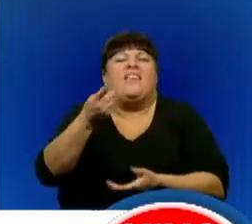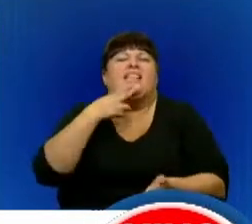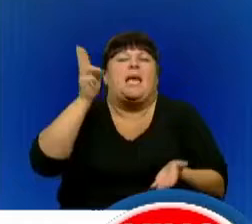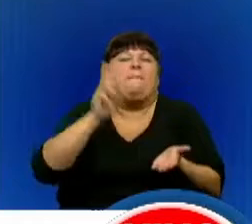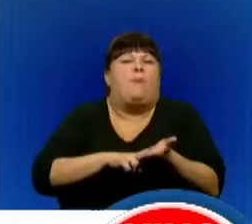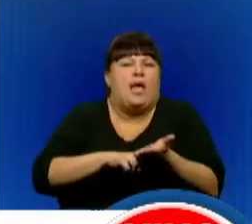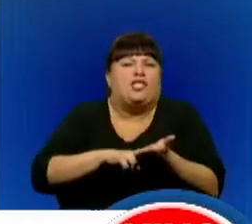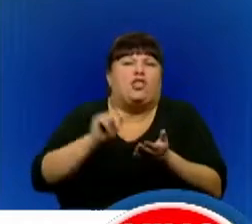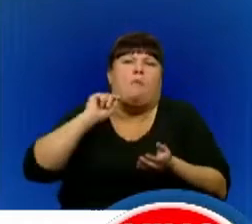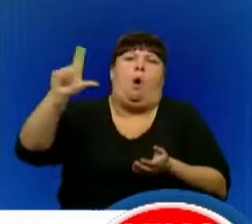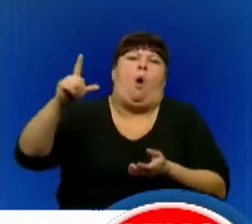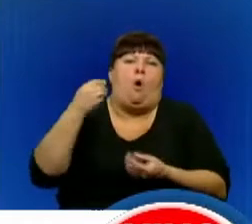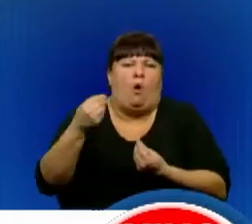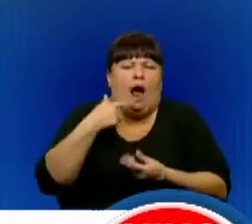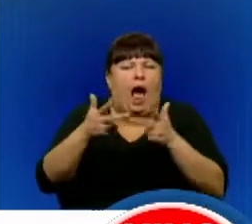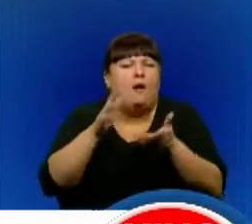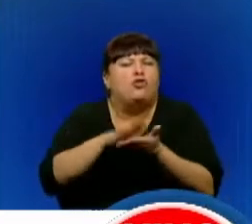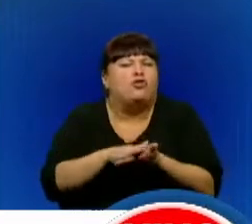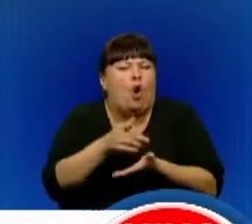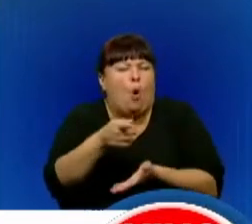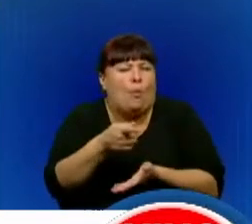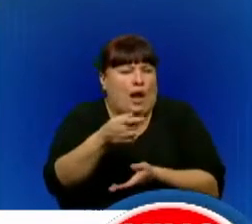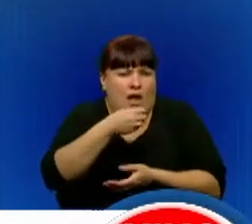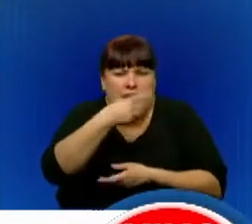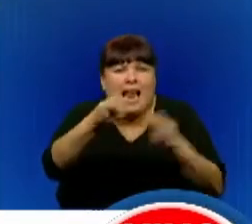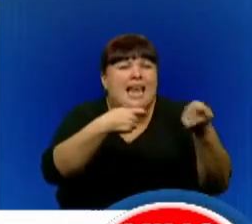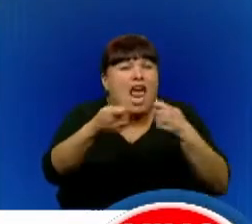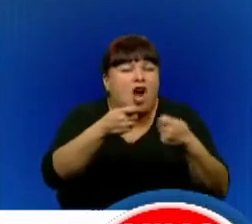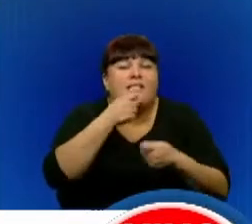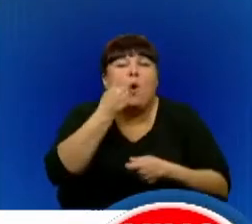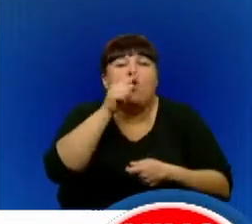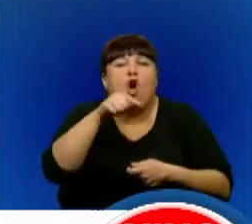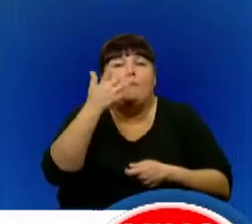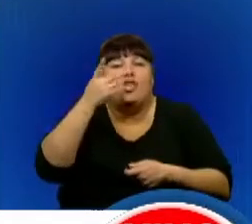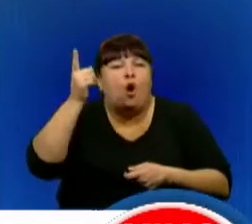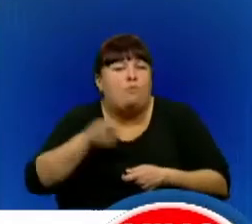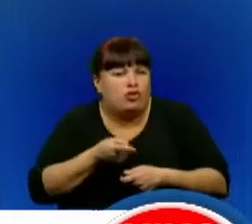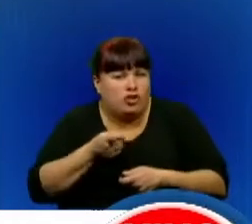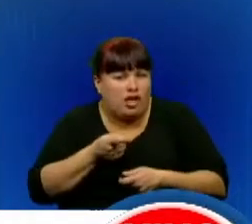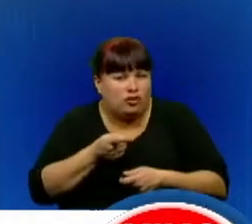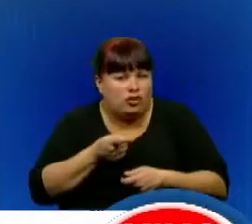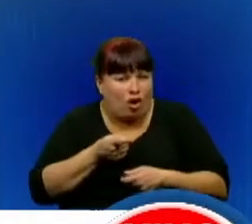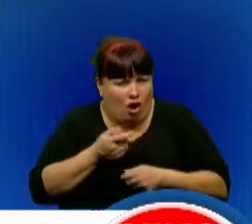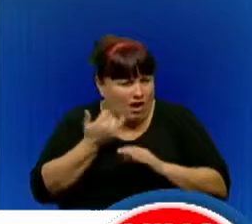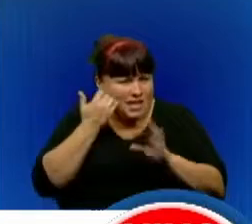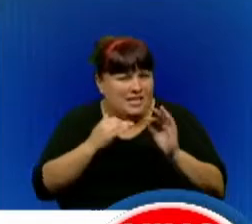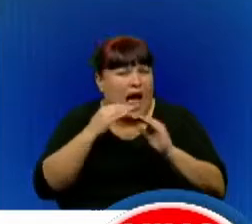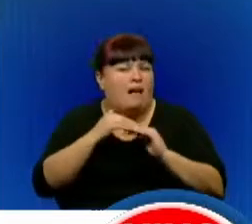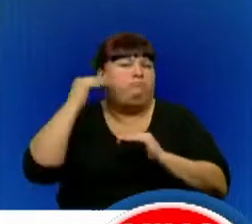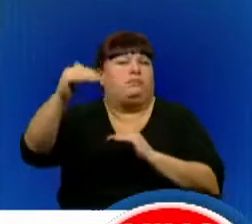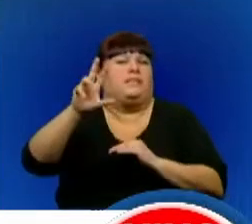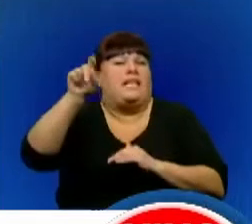impuesto progresivo me están hablando cuando cualquier comercio con un 1,5% trepa a la escala